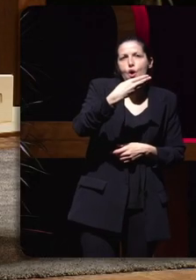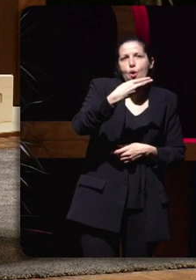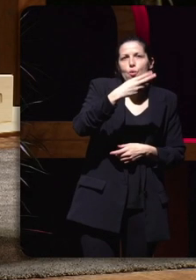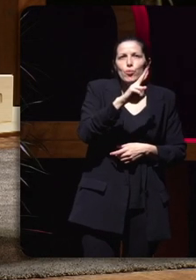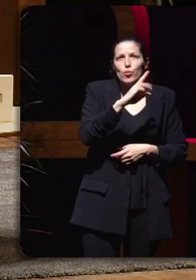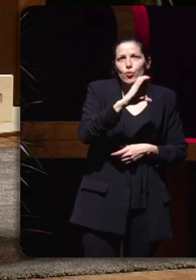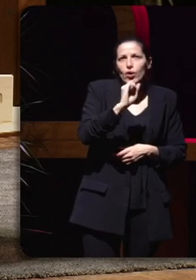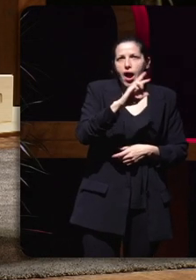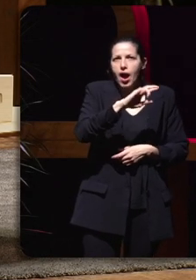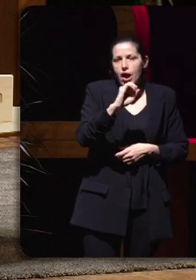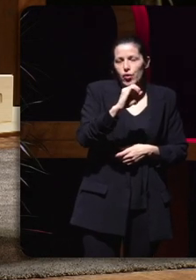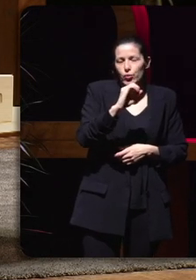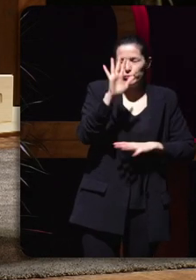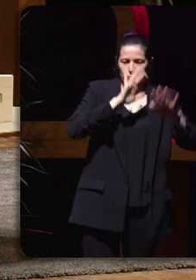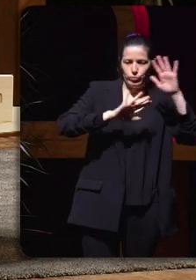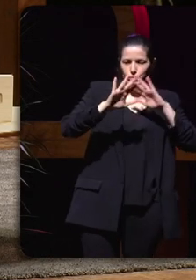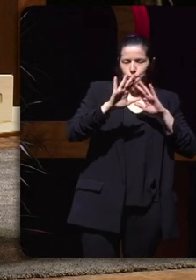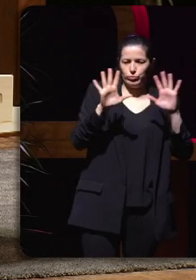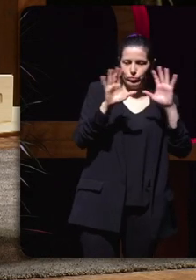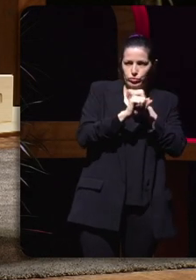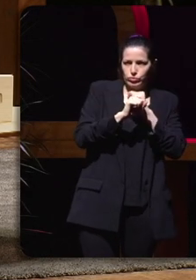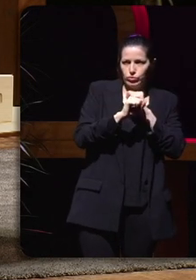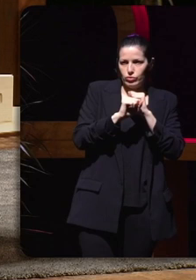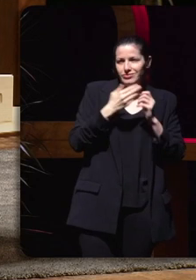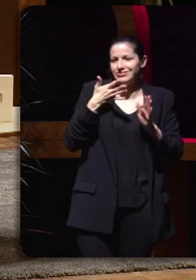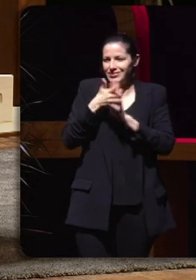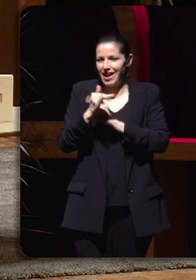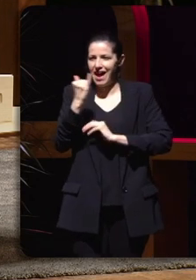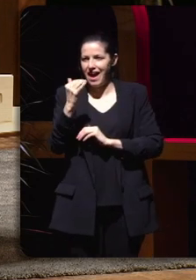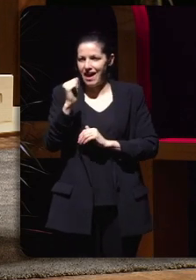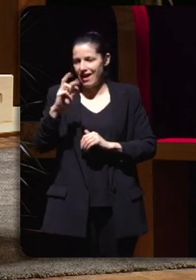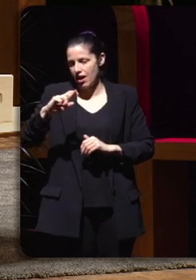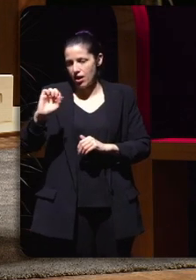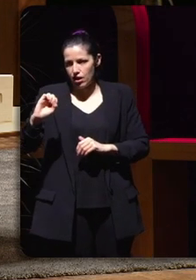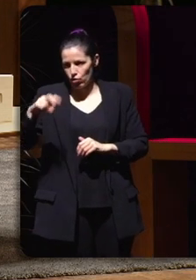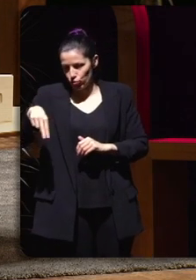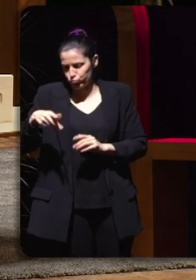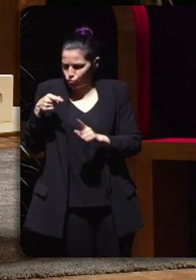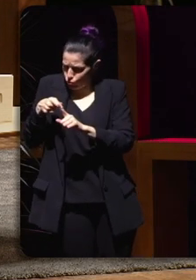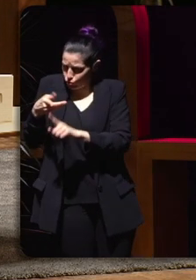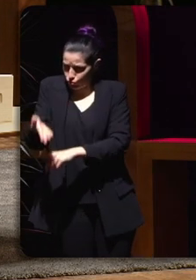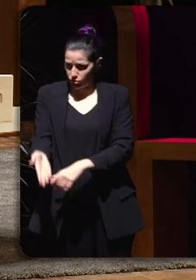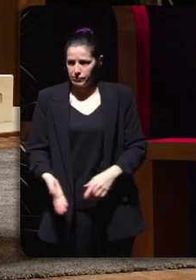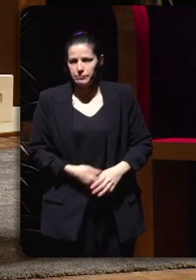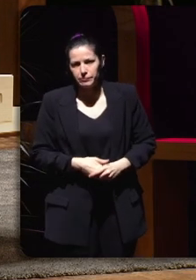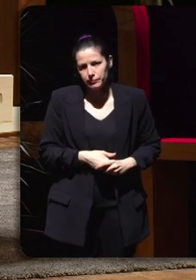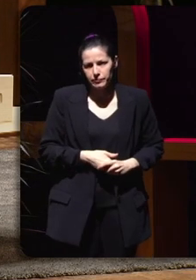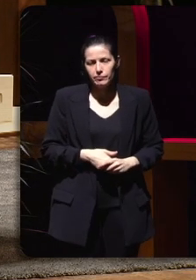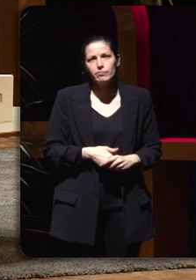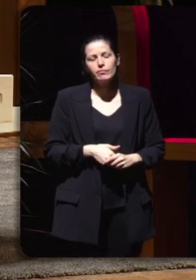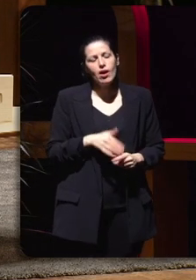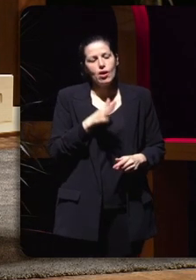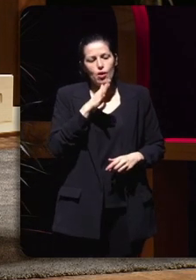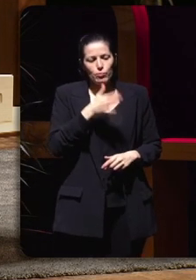entonces partiendo de esta base y partiendo de estos referentes de los que os